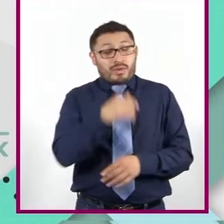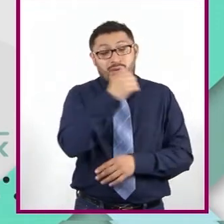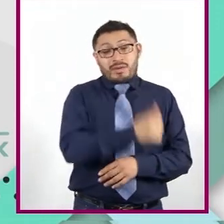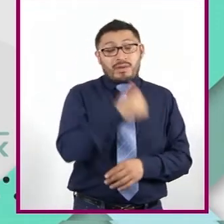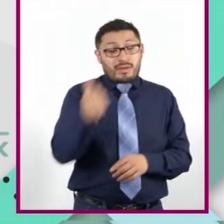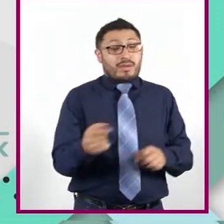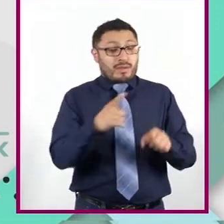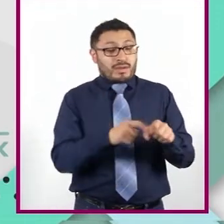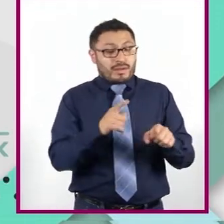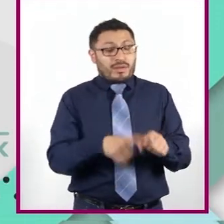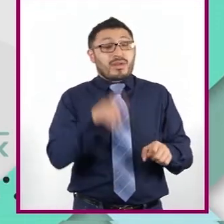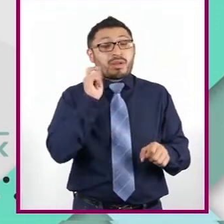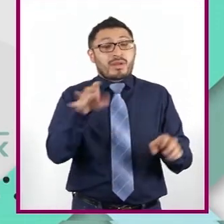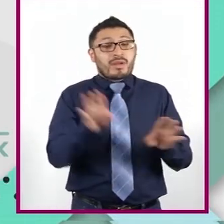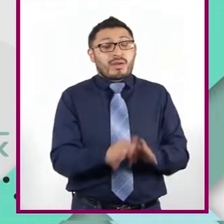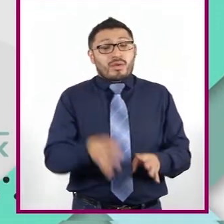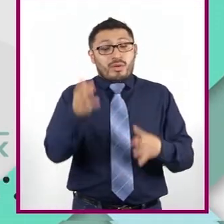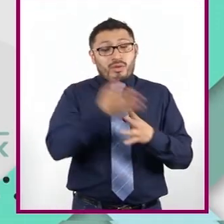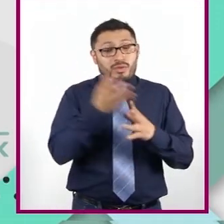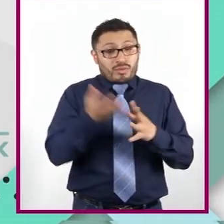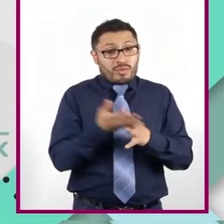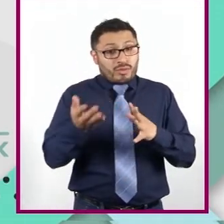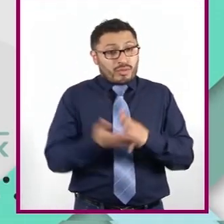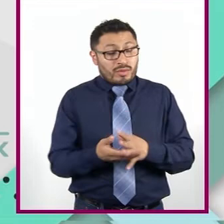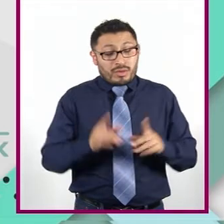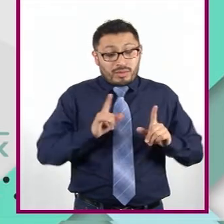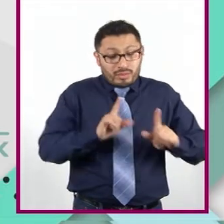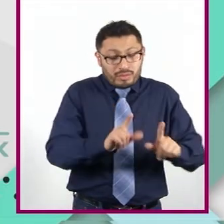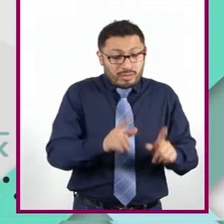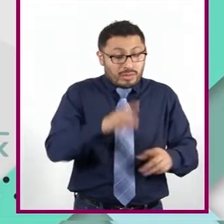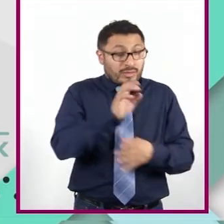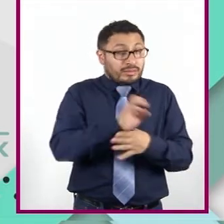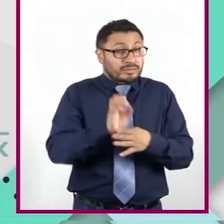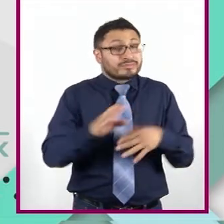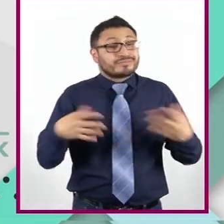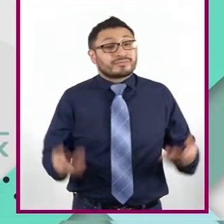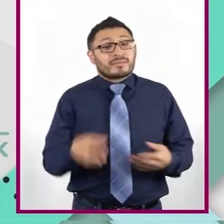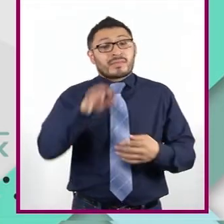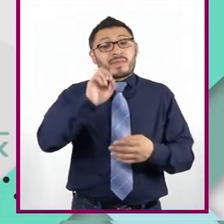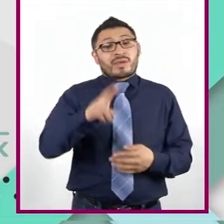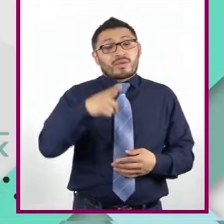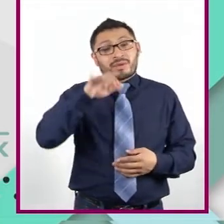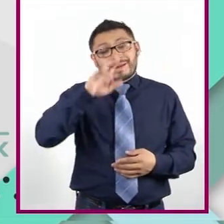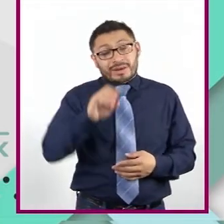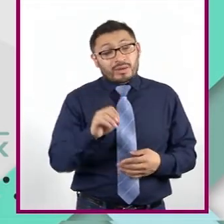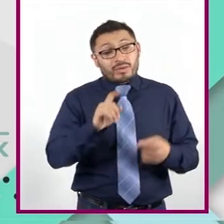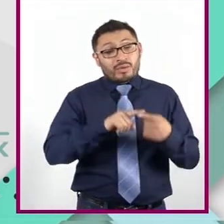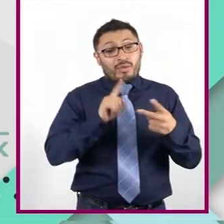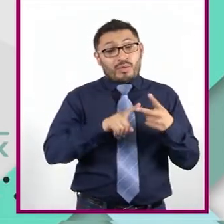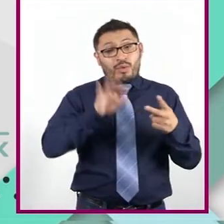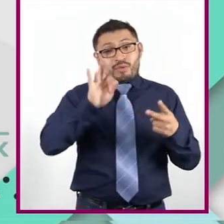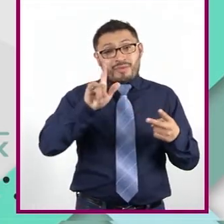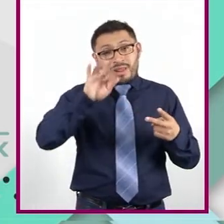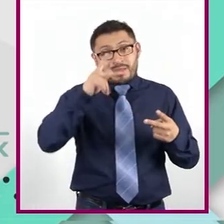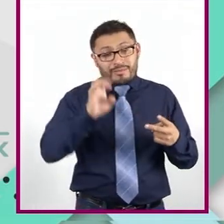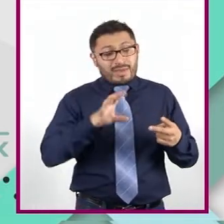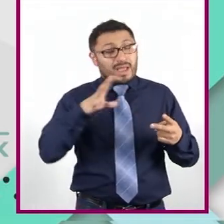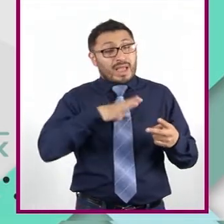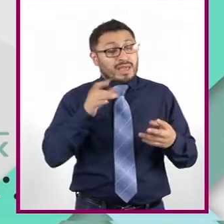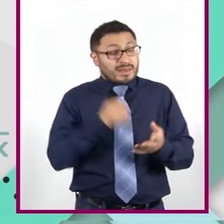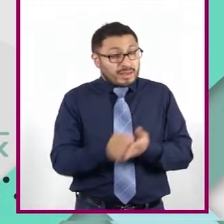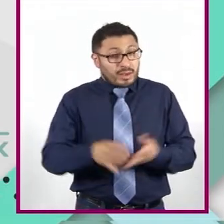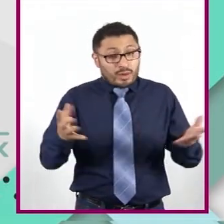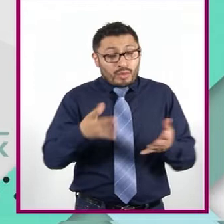un color representa la cuarta parte de ellas. Entonces, Eugenia y Felipe deciden realizar 200